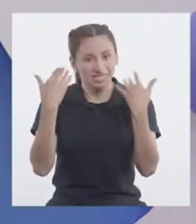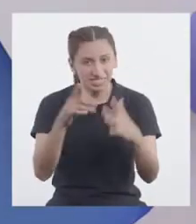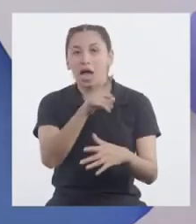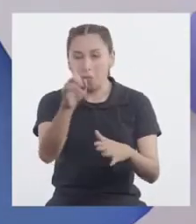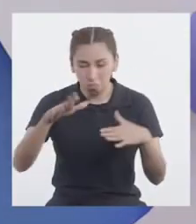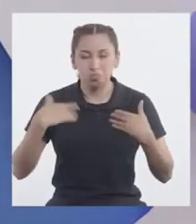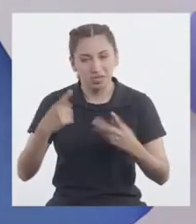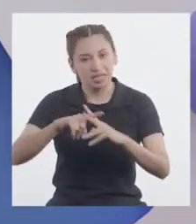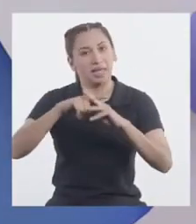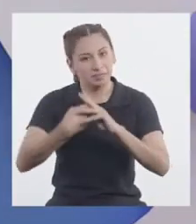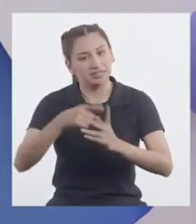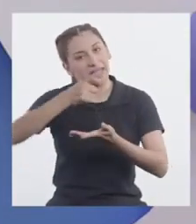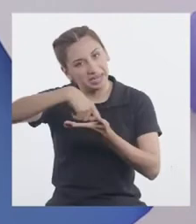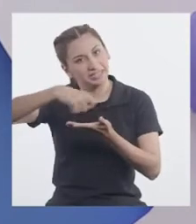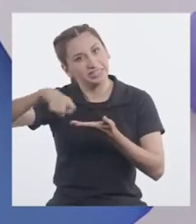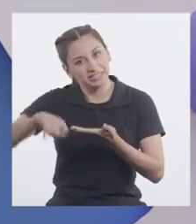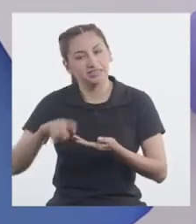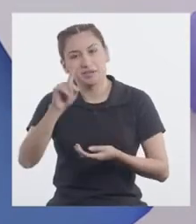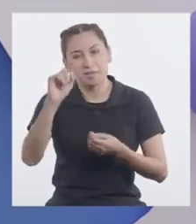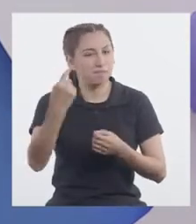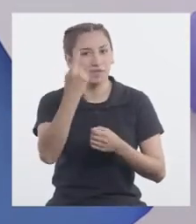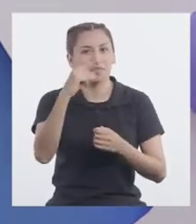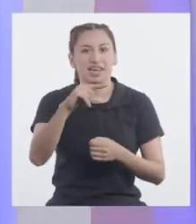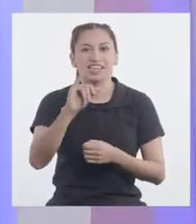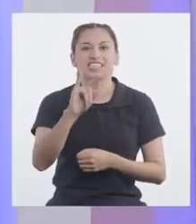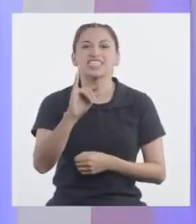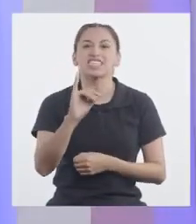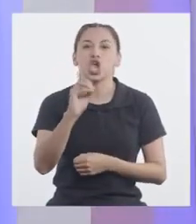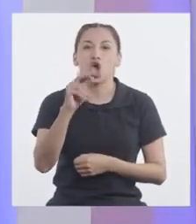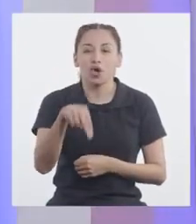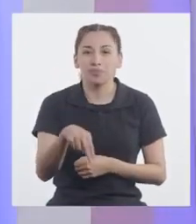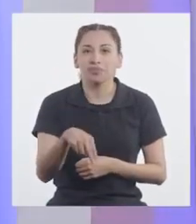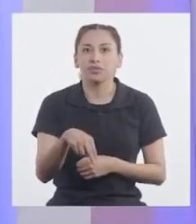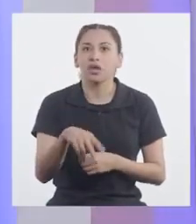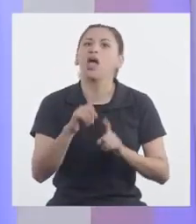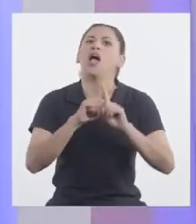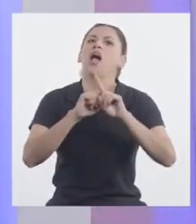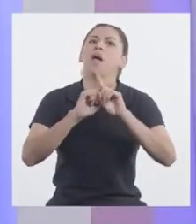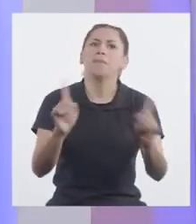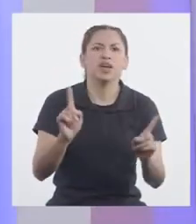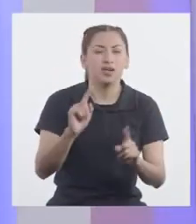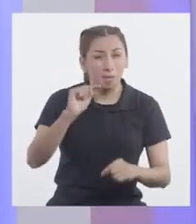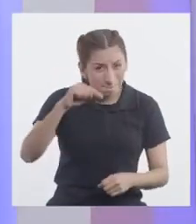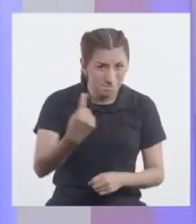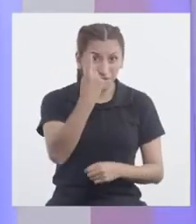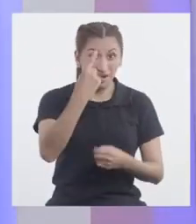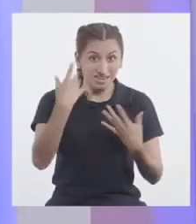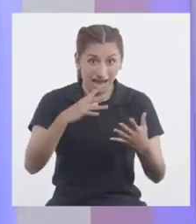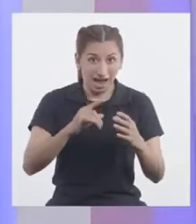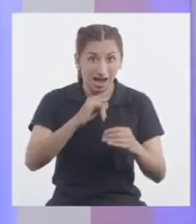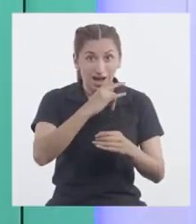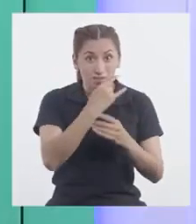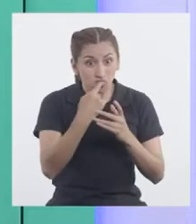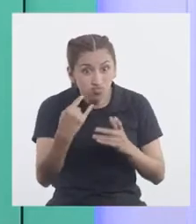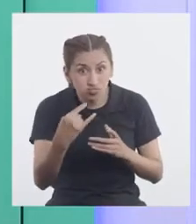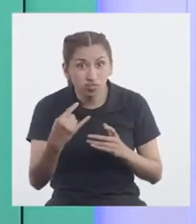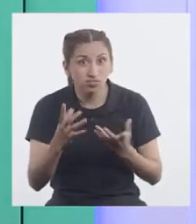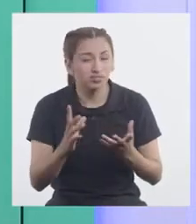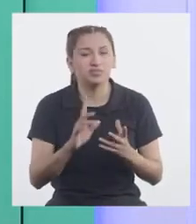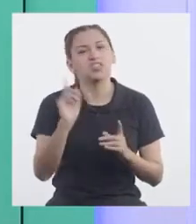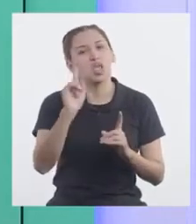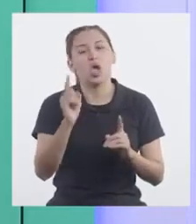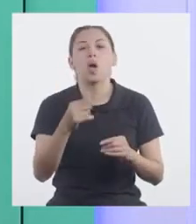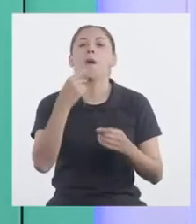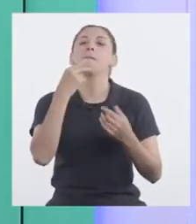podrían escribir la primera versión del guión del podcast. Uy, pero no creo que nos salga la primera. Esa